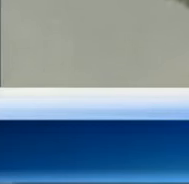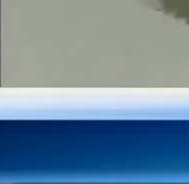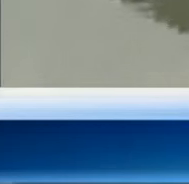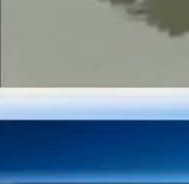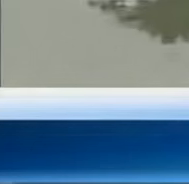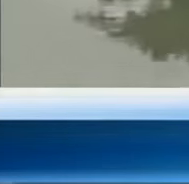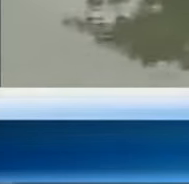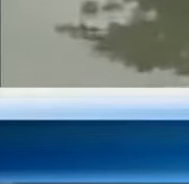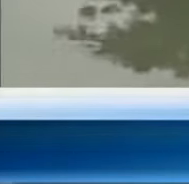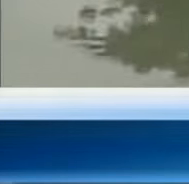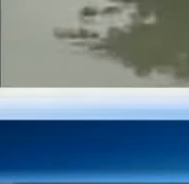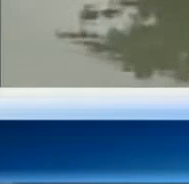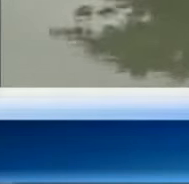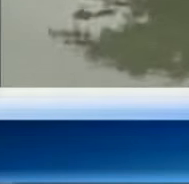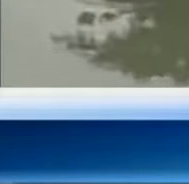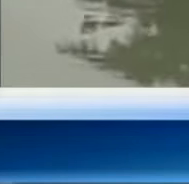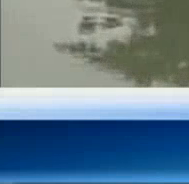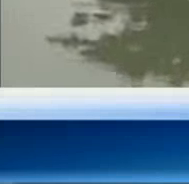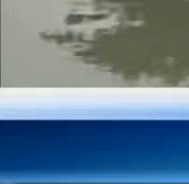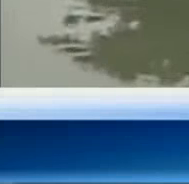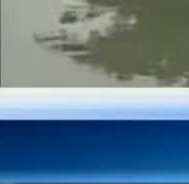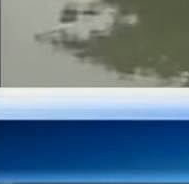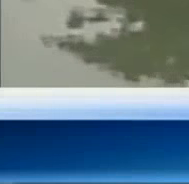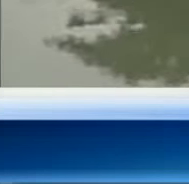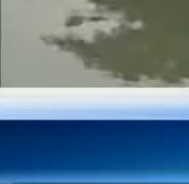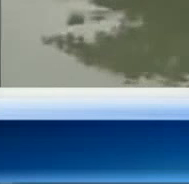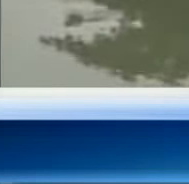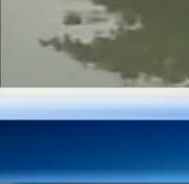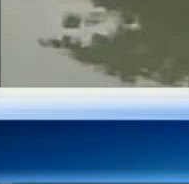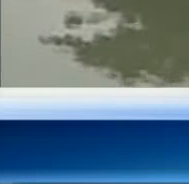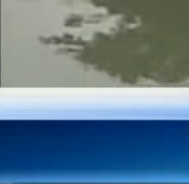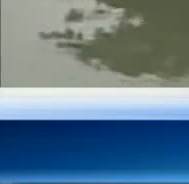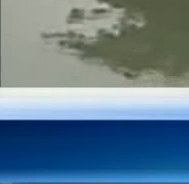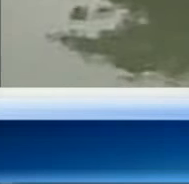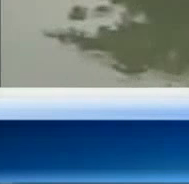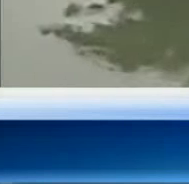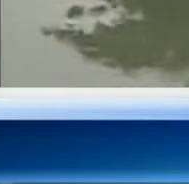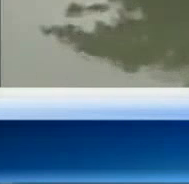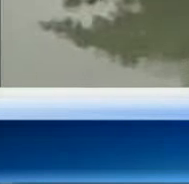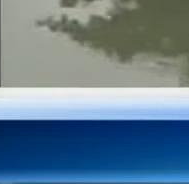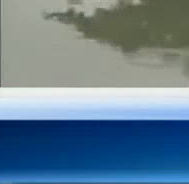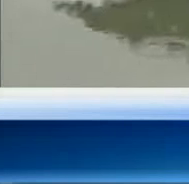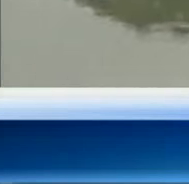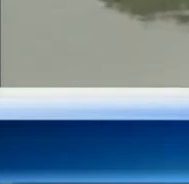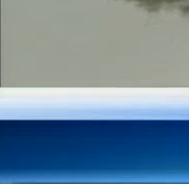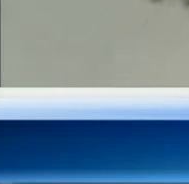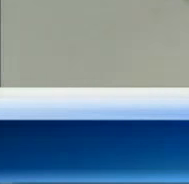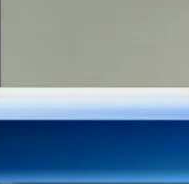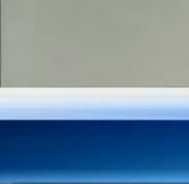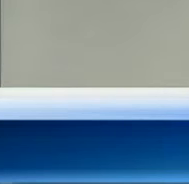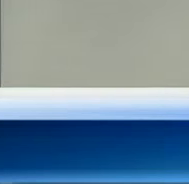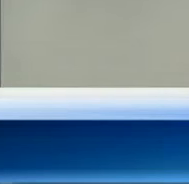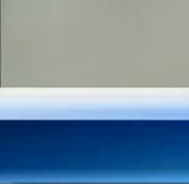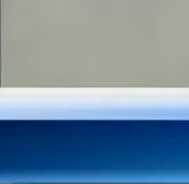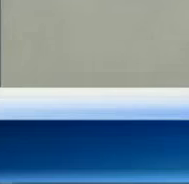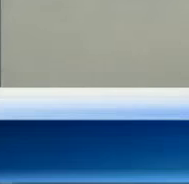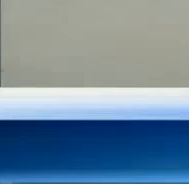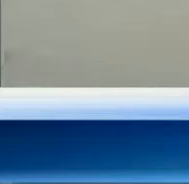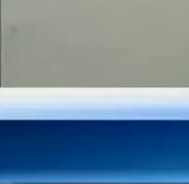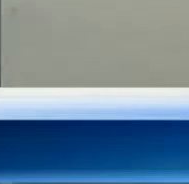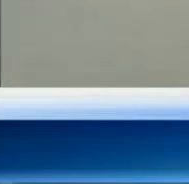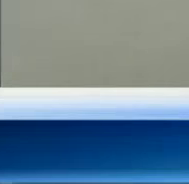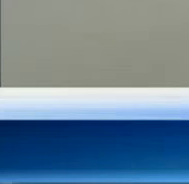Este, por si acaso, no es el problema. Solamente estamos un poco graficando esta parte del sector de la Florida Norte. Y